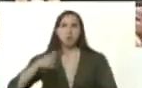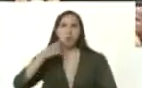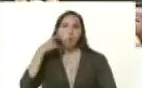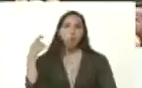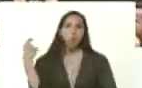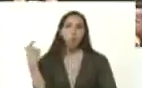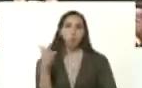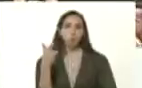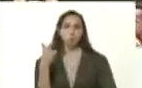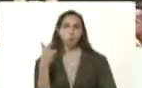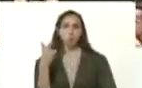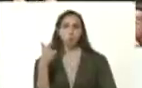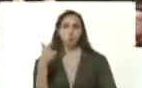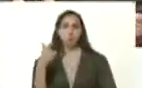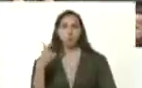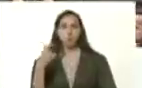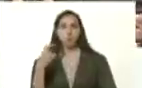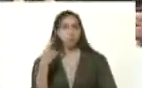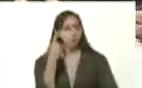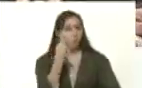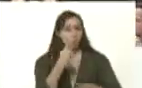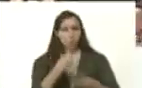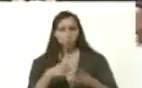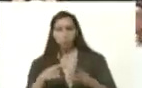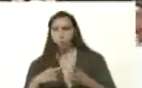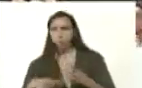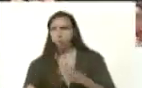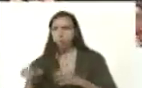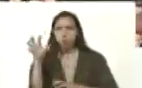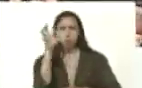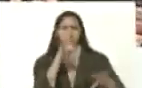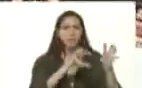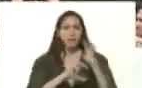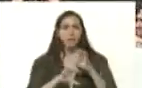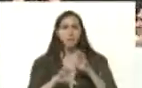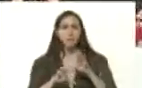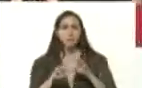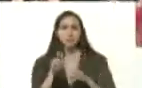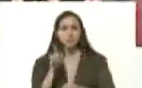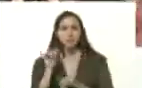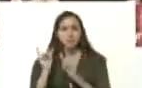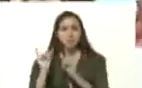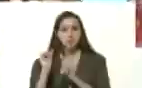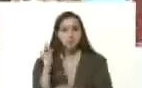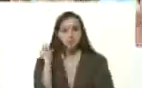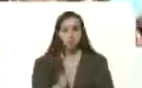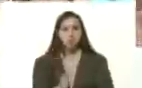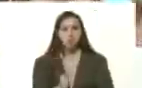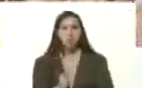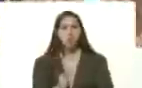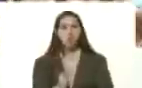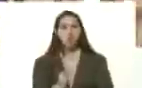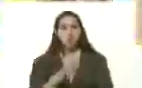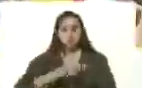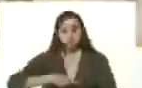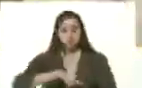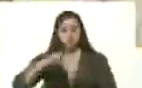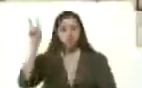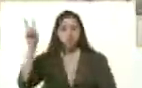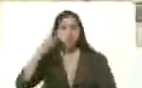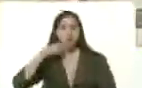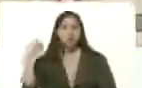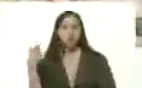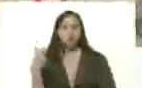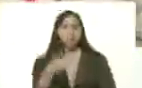hambre a cualquier pueblo? Pero el pueblo de Venezuela no se rinde por hambre y no lo